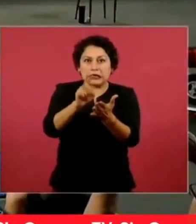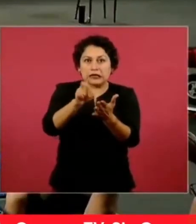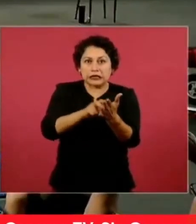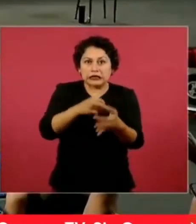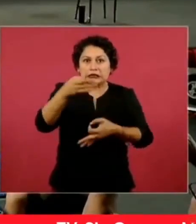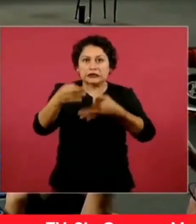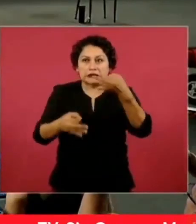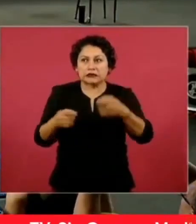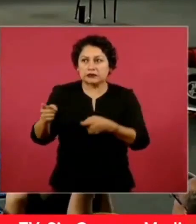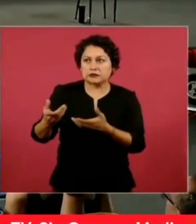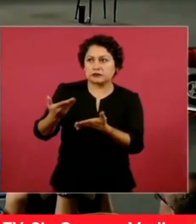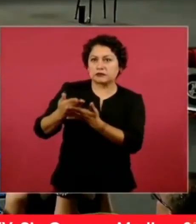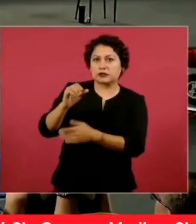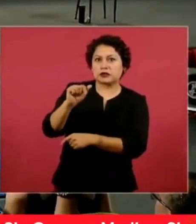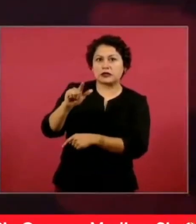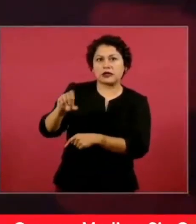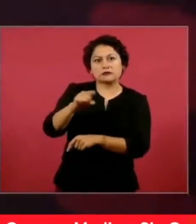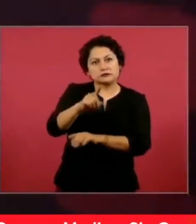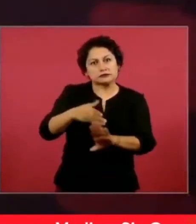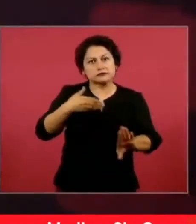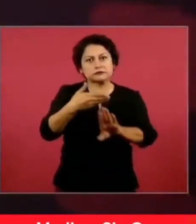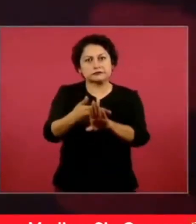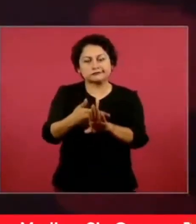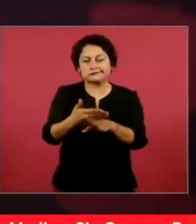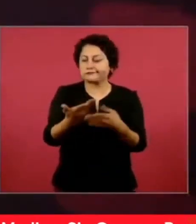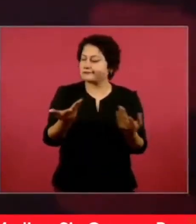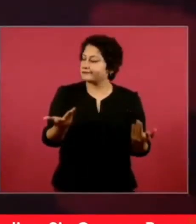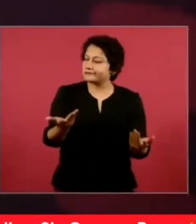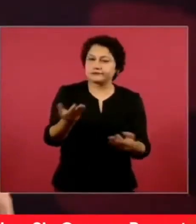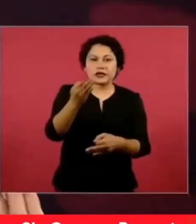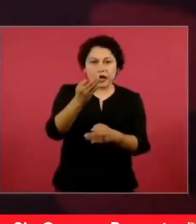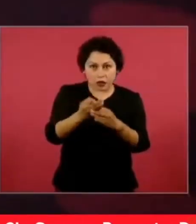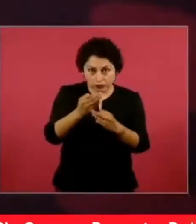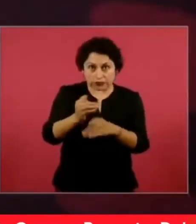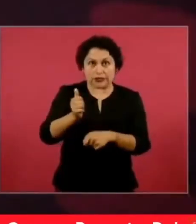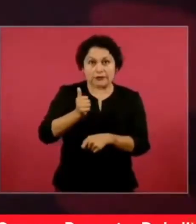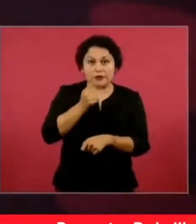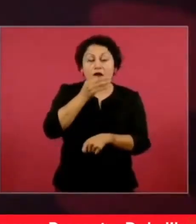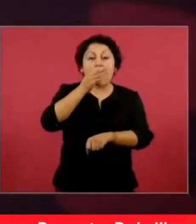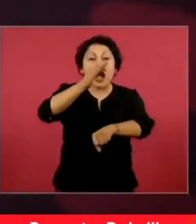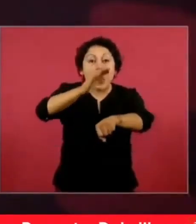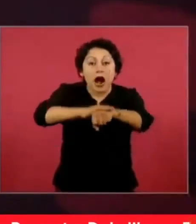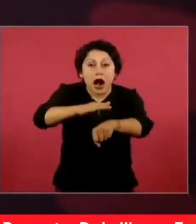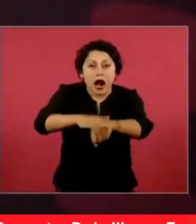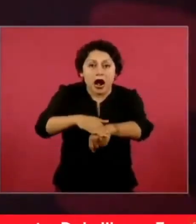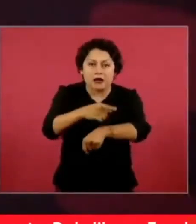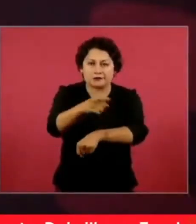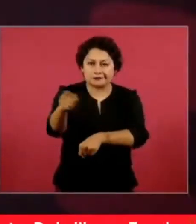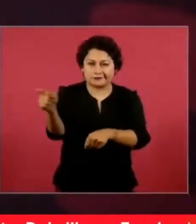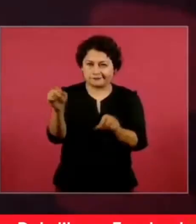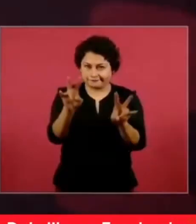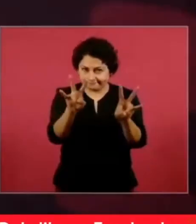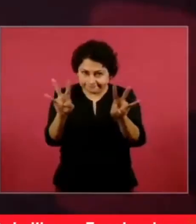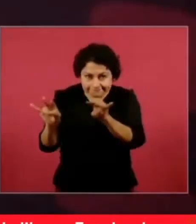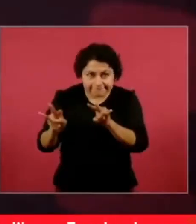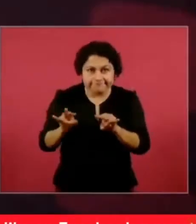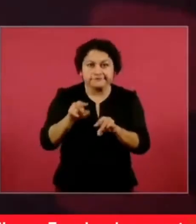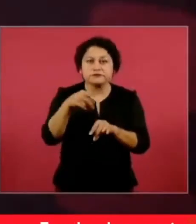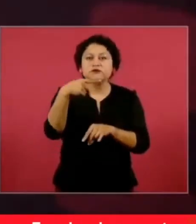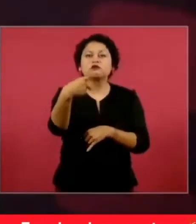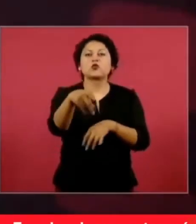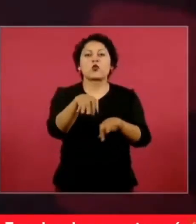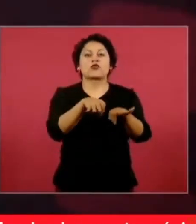hecho en reiteradas ocasiones, los derechos laborales no se tocarán y tampoco los empleos